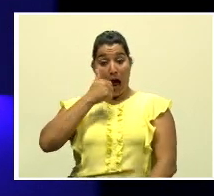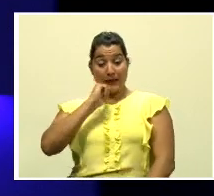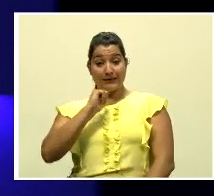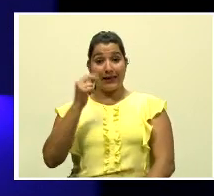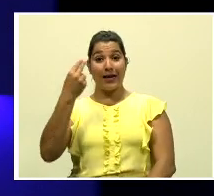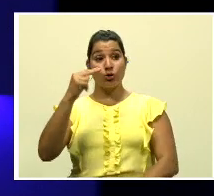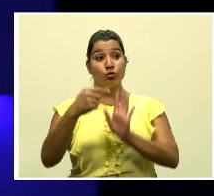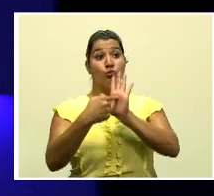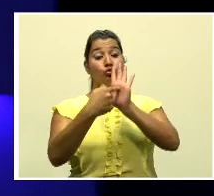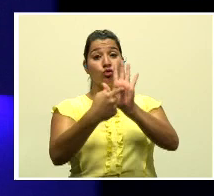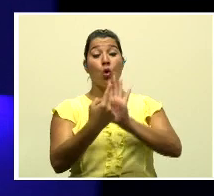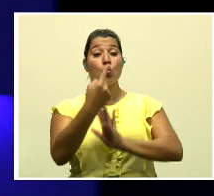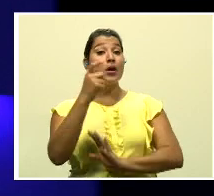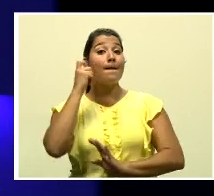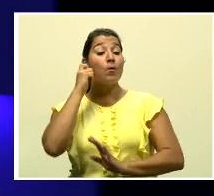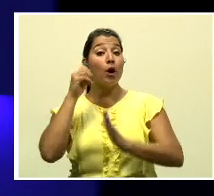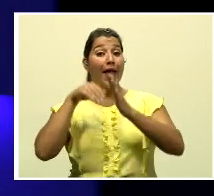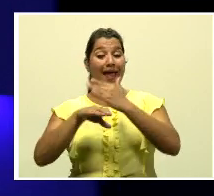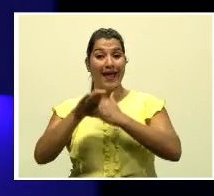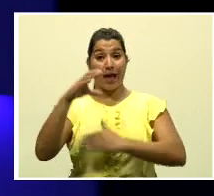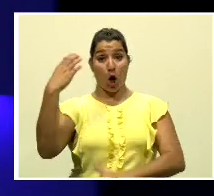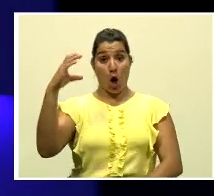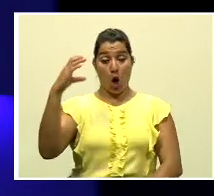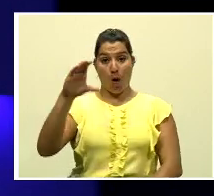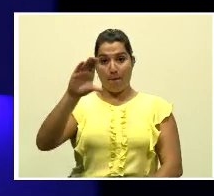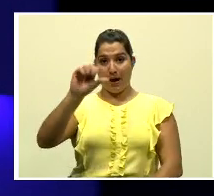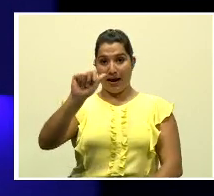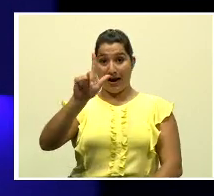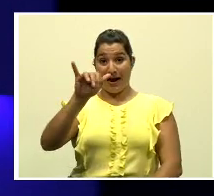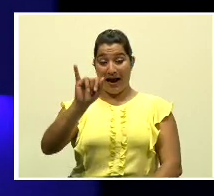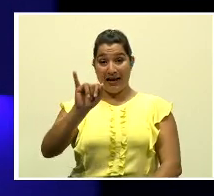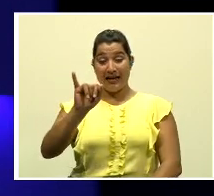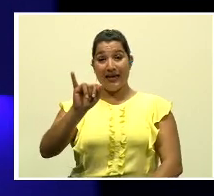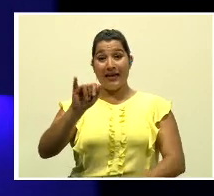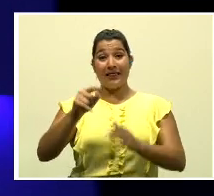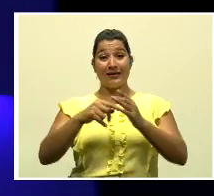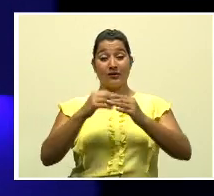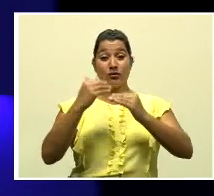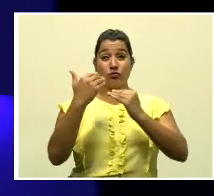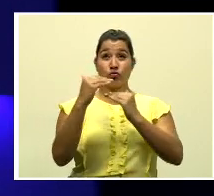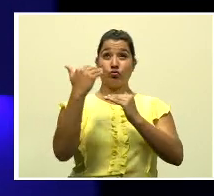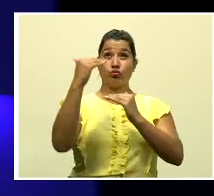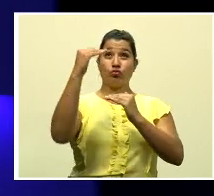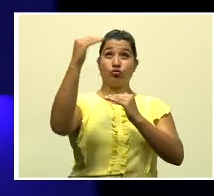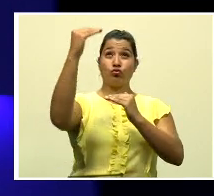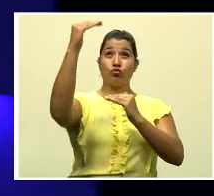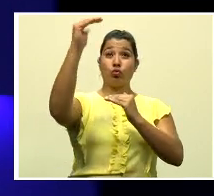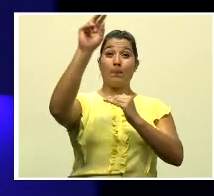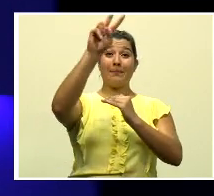que en Cali, Colombia, cayó desde un piso 27 por tomarse un selfie.